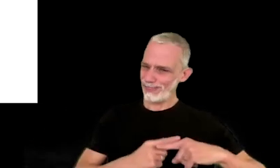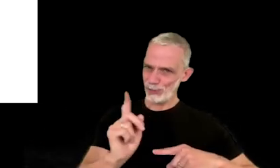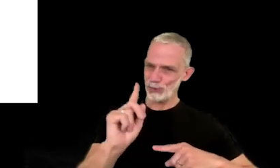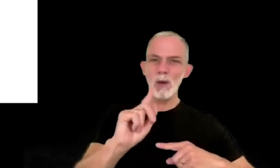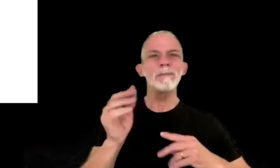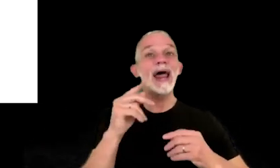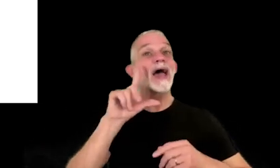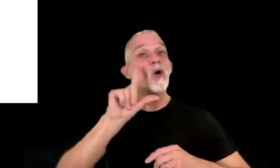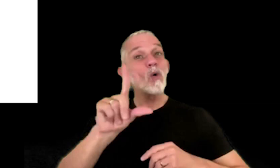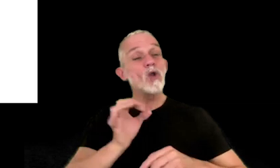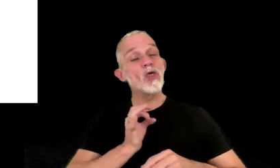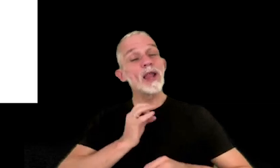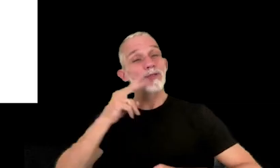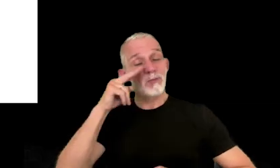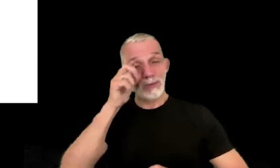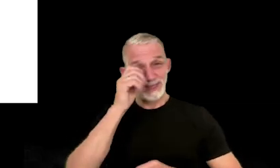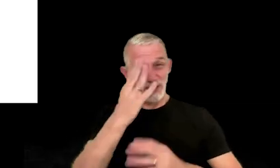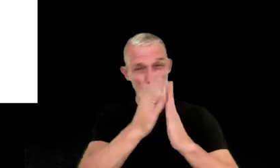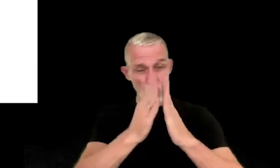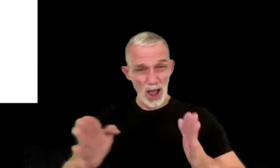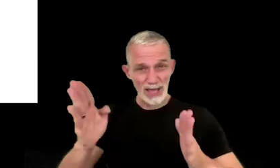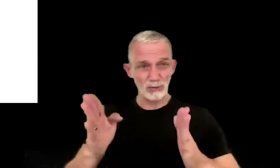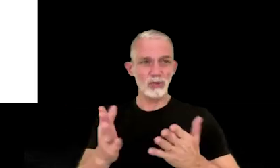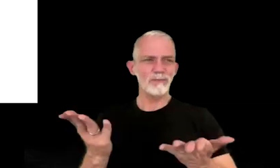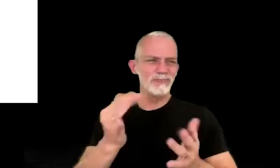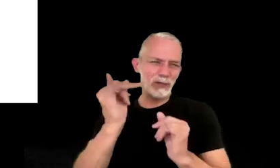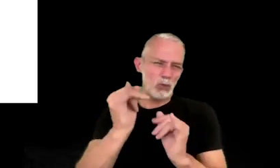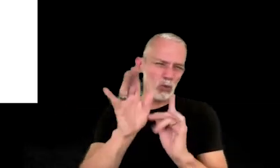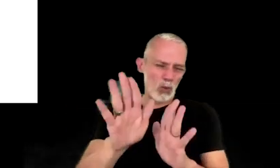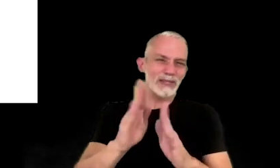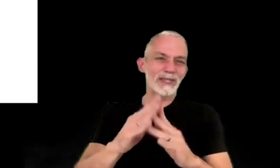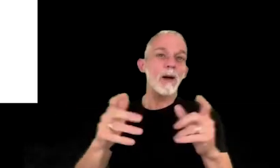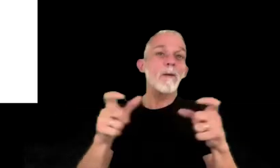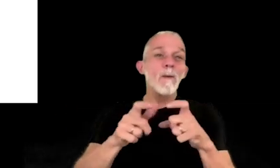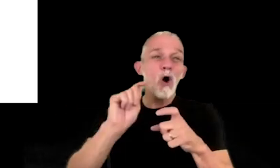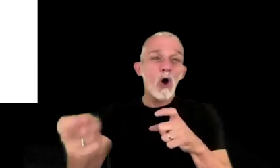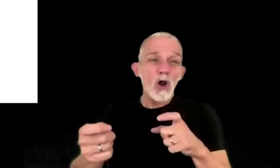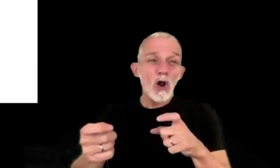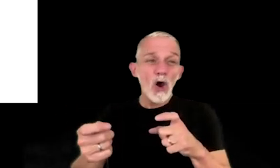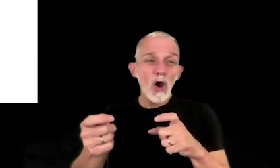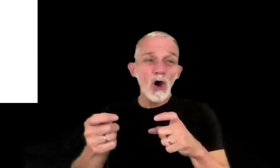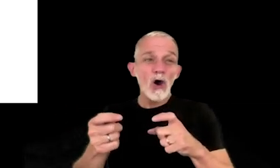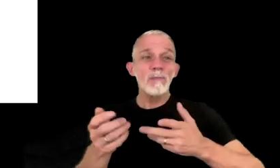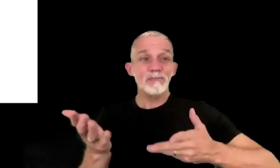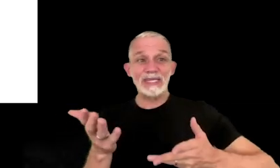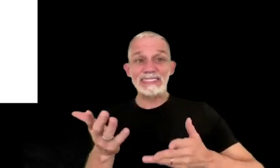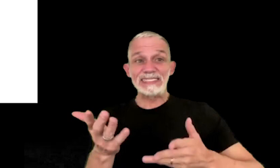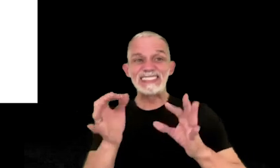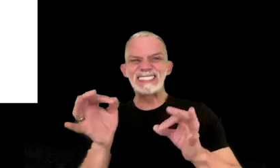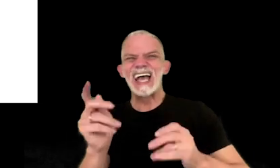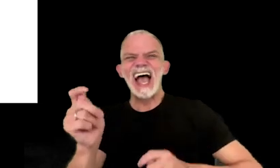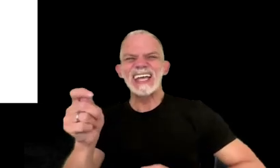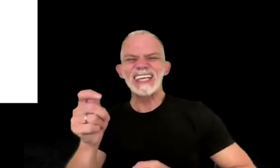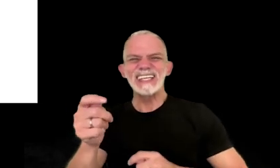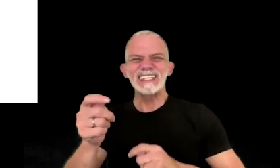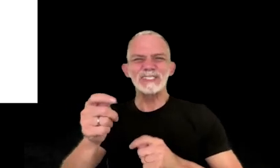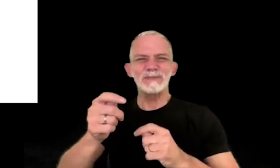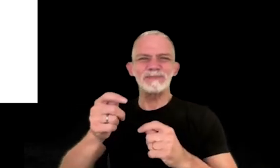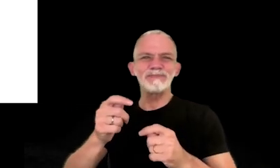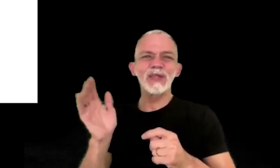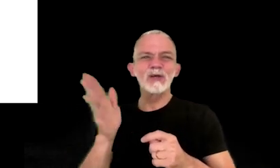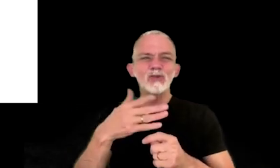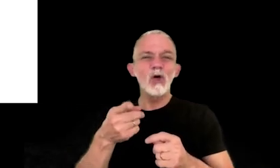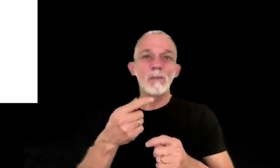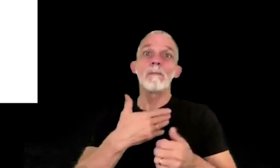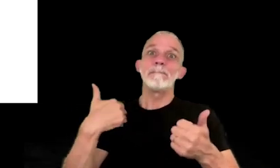julio 2024. Les comento que este bono, además, va a alcanzar a madres